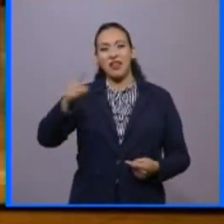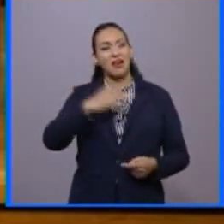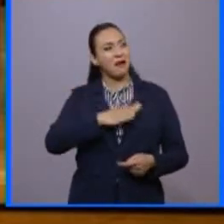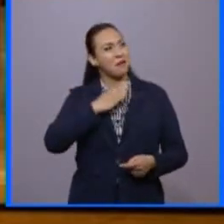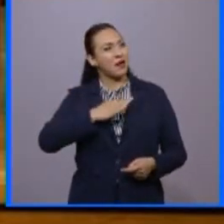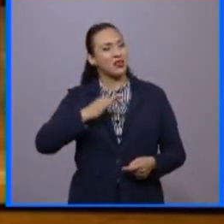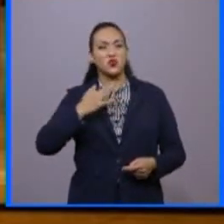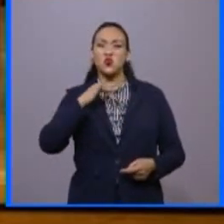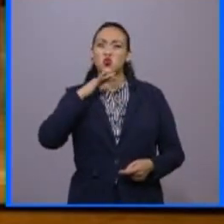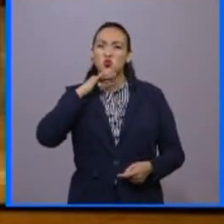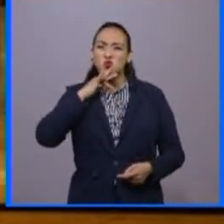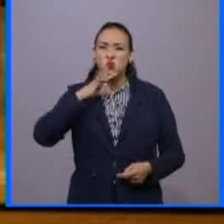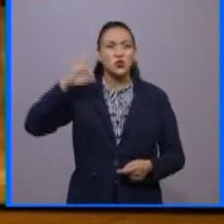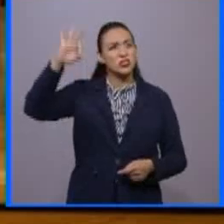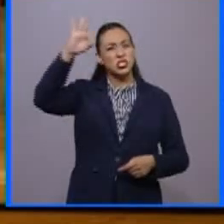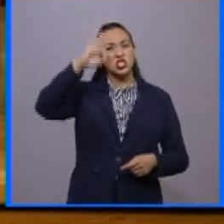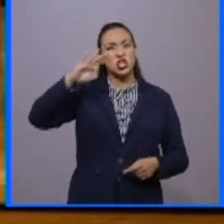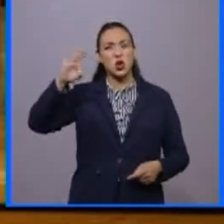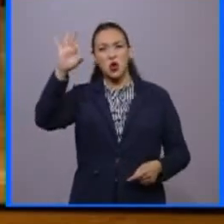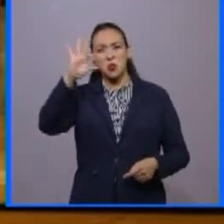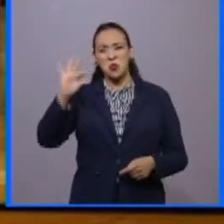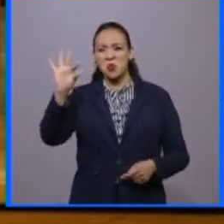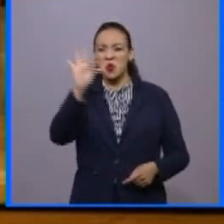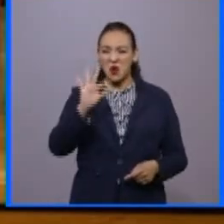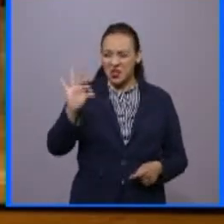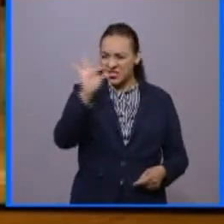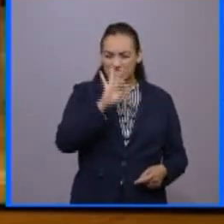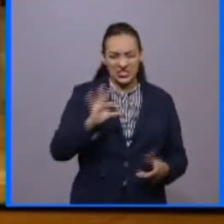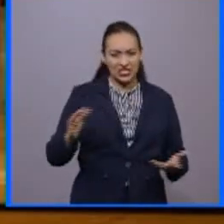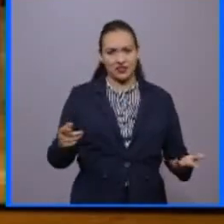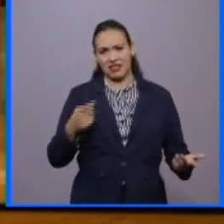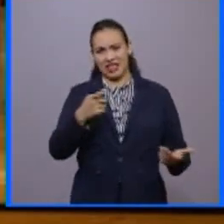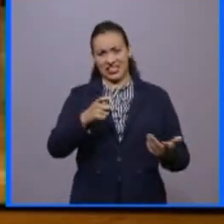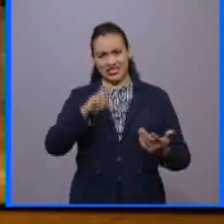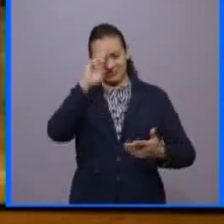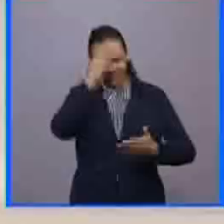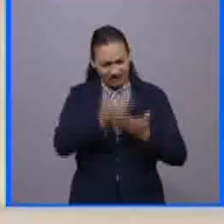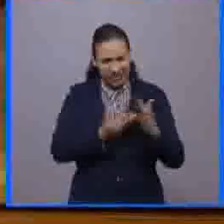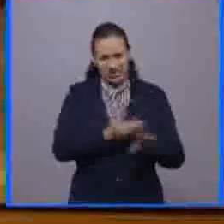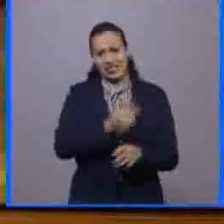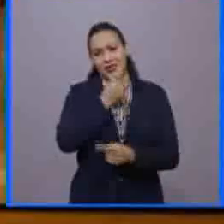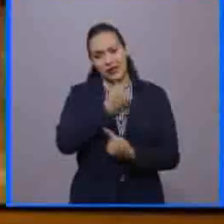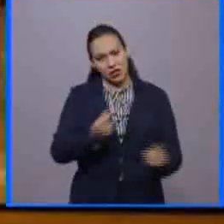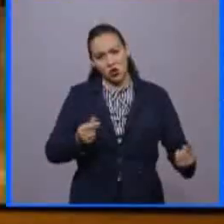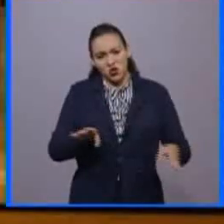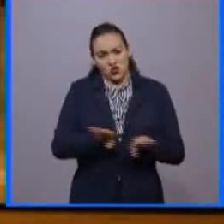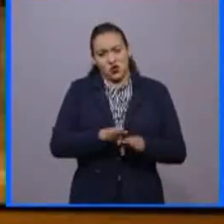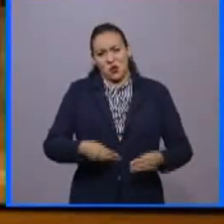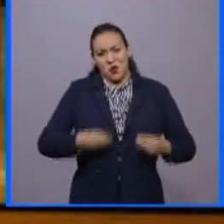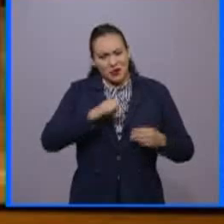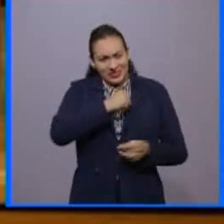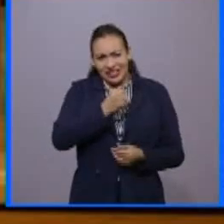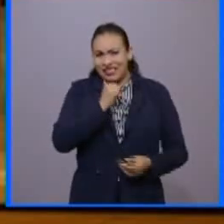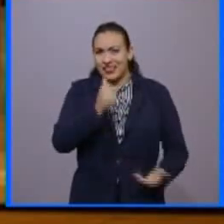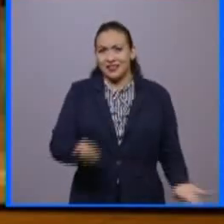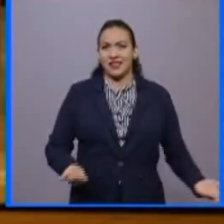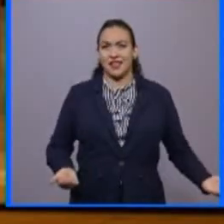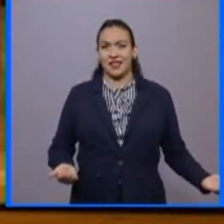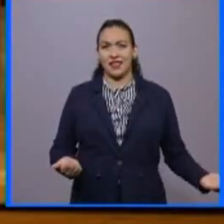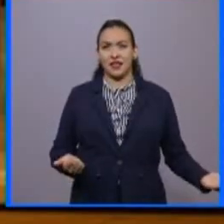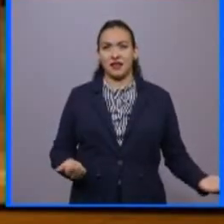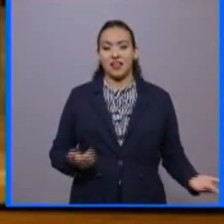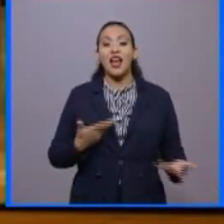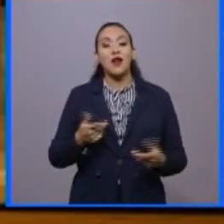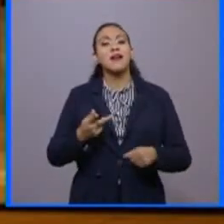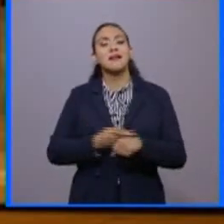lugar donde hacen sus necesidades? Pues una falta de respeto a los niños. El aprendizaje no es una cosa que sucede con